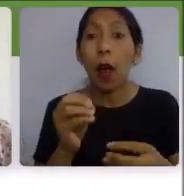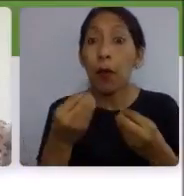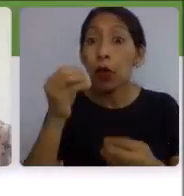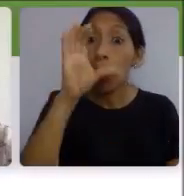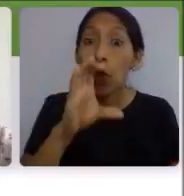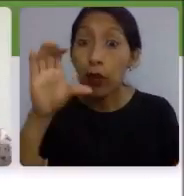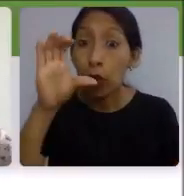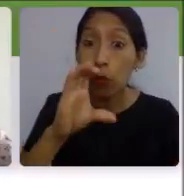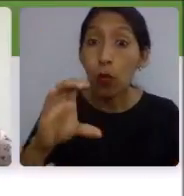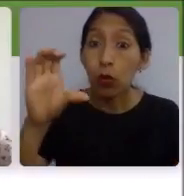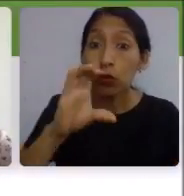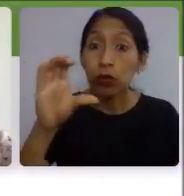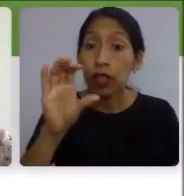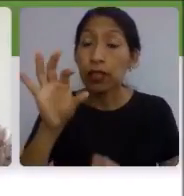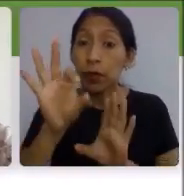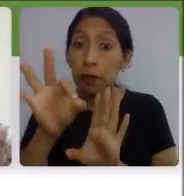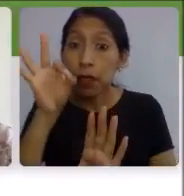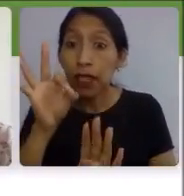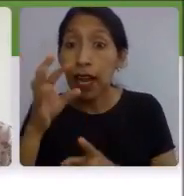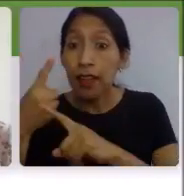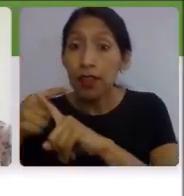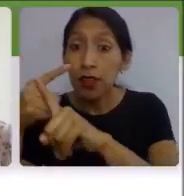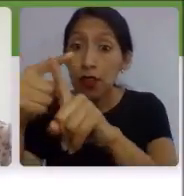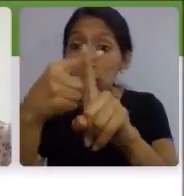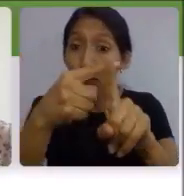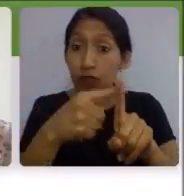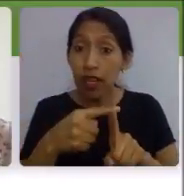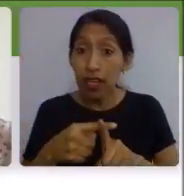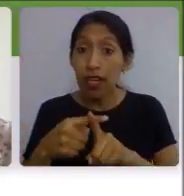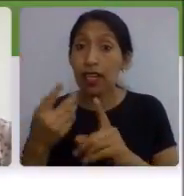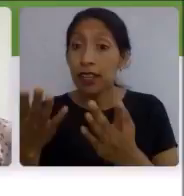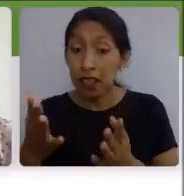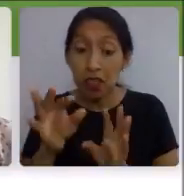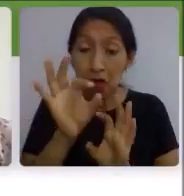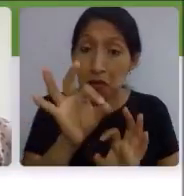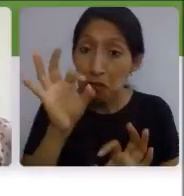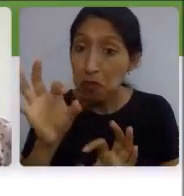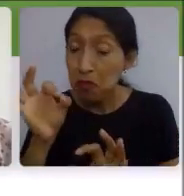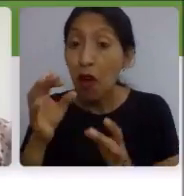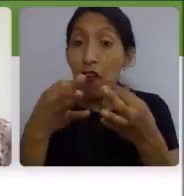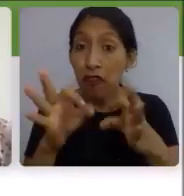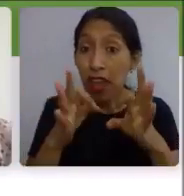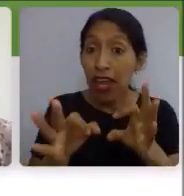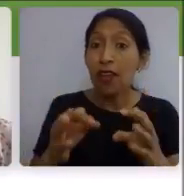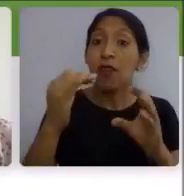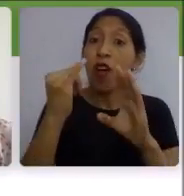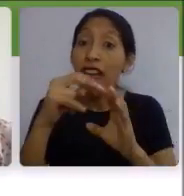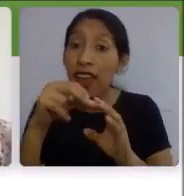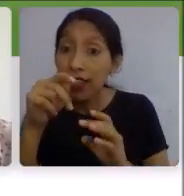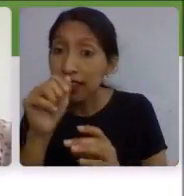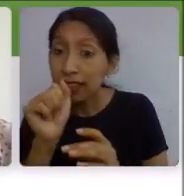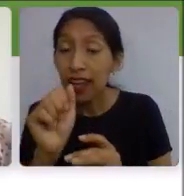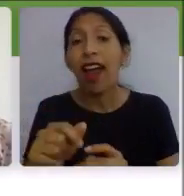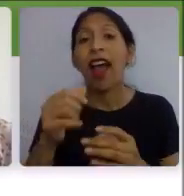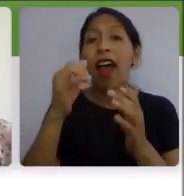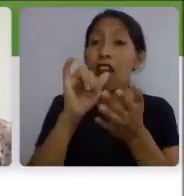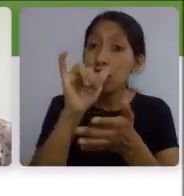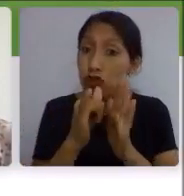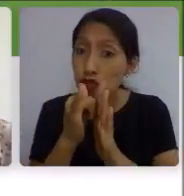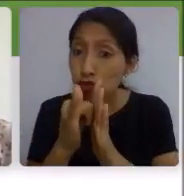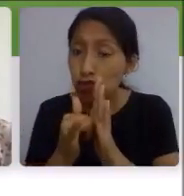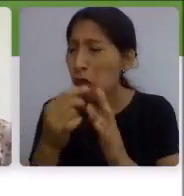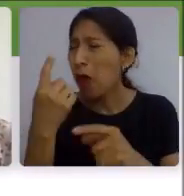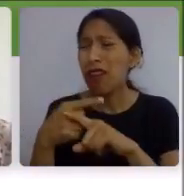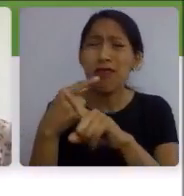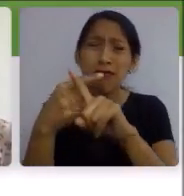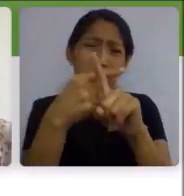búsqueda, te van a encontrar en diferentes plataformas, y eso es bueno, ya sea en Facebook, en Instagram, en YouTube, en Twitter, en